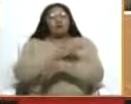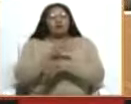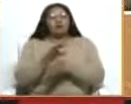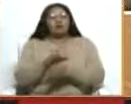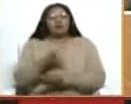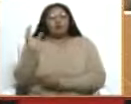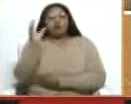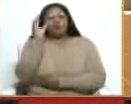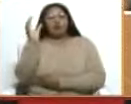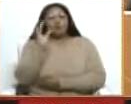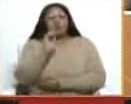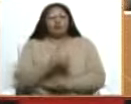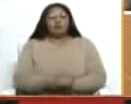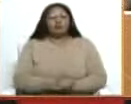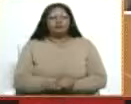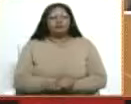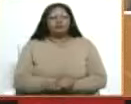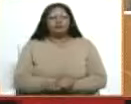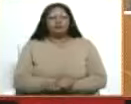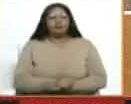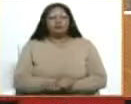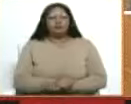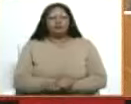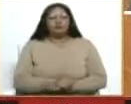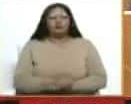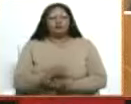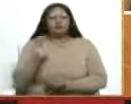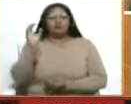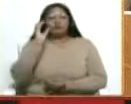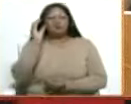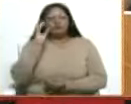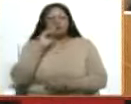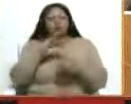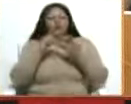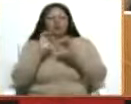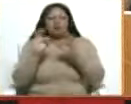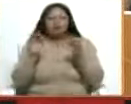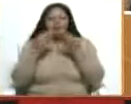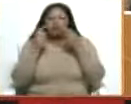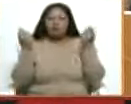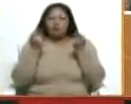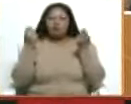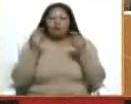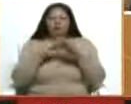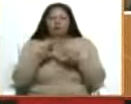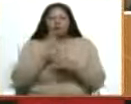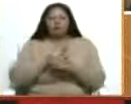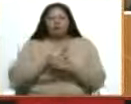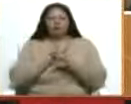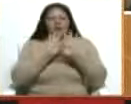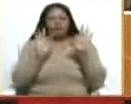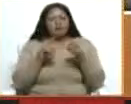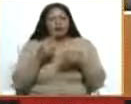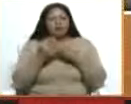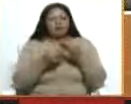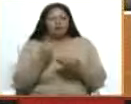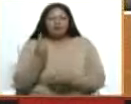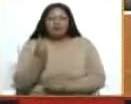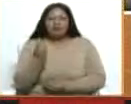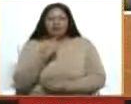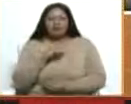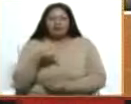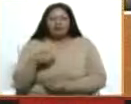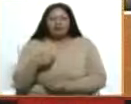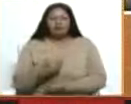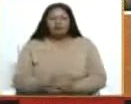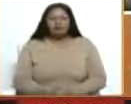vallenato. En Venezuela es muy popular el vallenato. ¿Por qué no hacemos que nuestra música sea tan popular? ¿Qué es lo que nos falta para